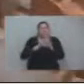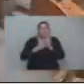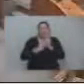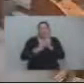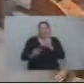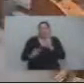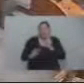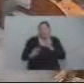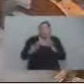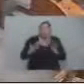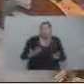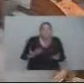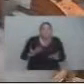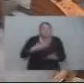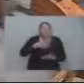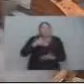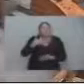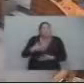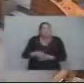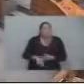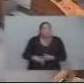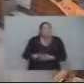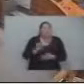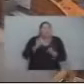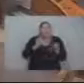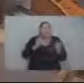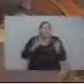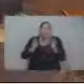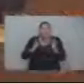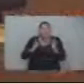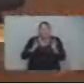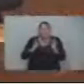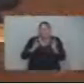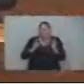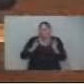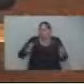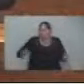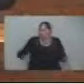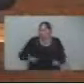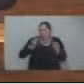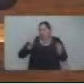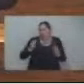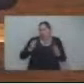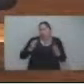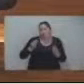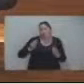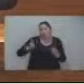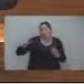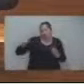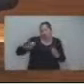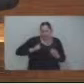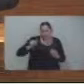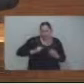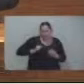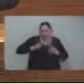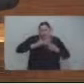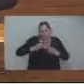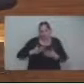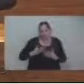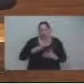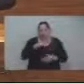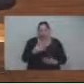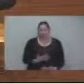Pero probablemente no haya momento más oportuno o más oportunista que este,